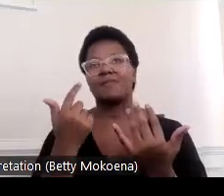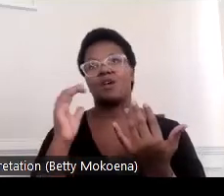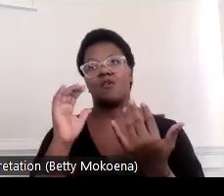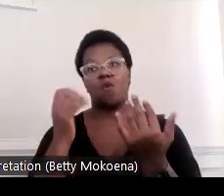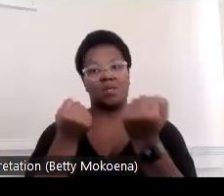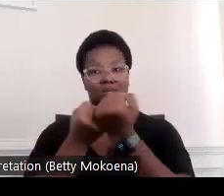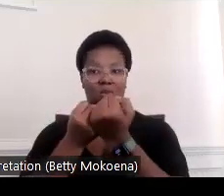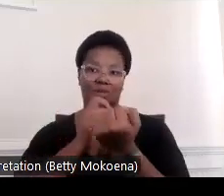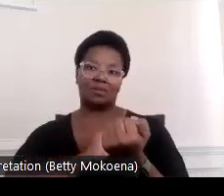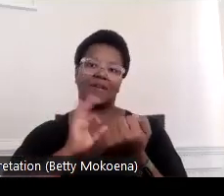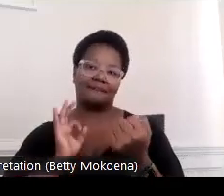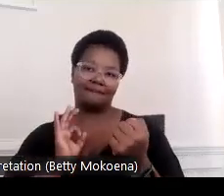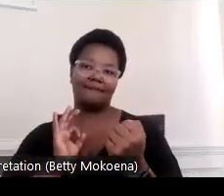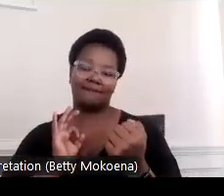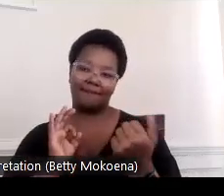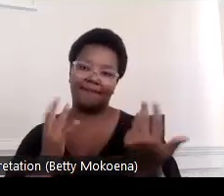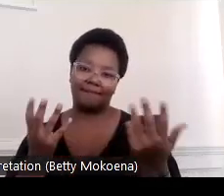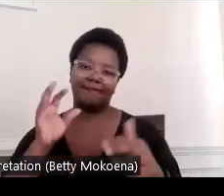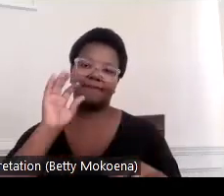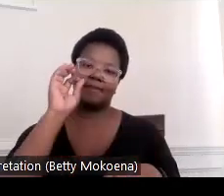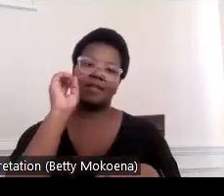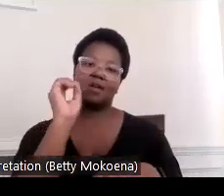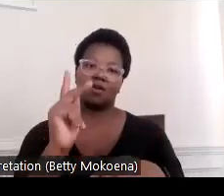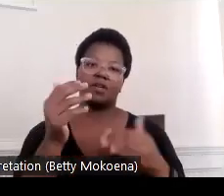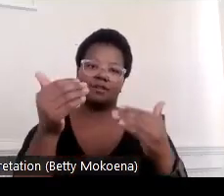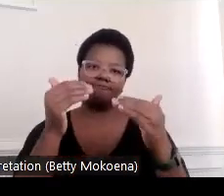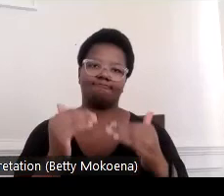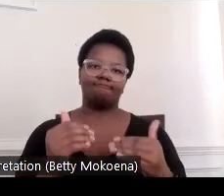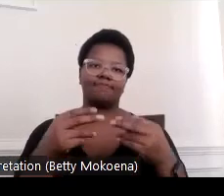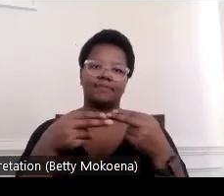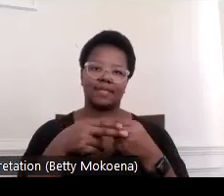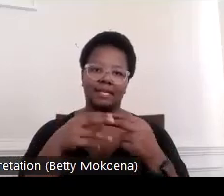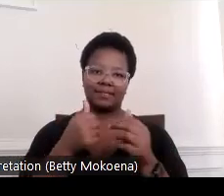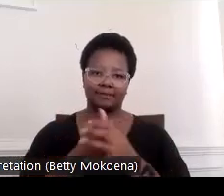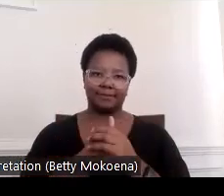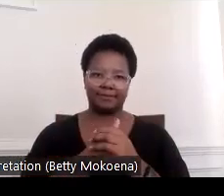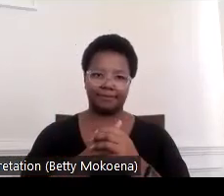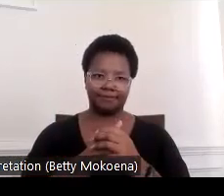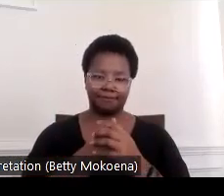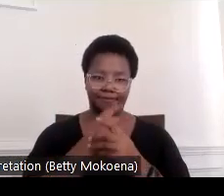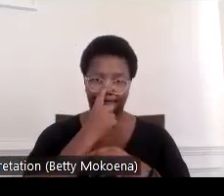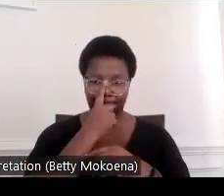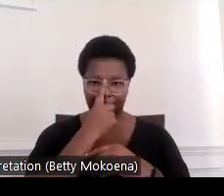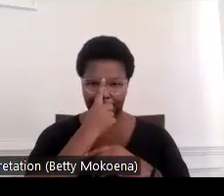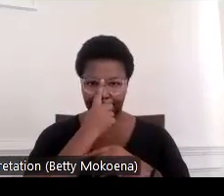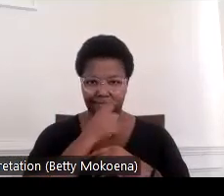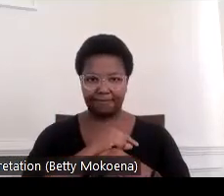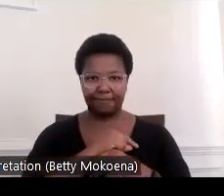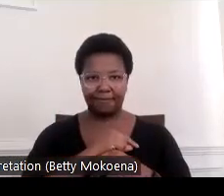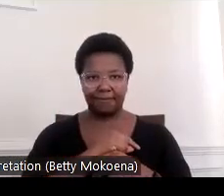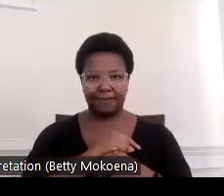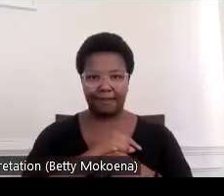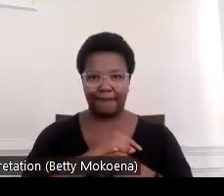o es asistente de su personal de soporte la próxima diapositiva por favor